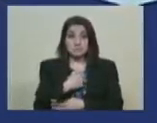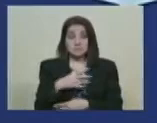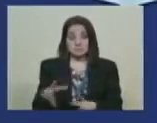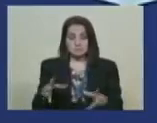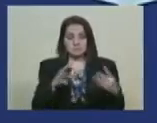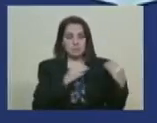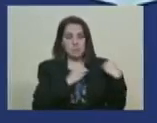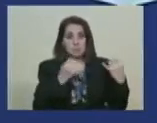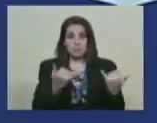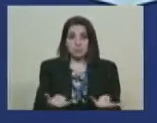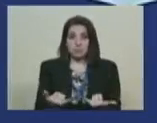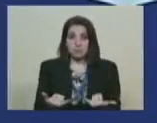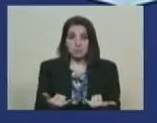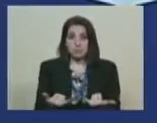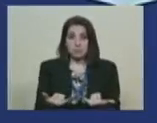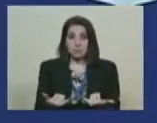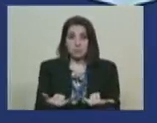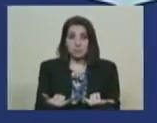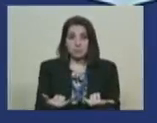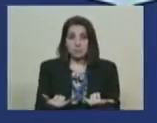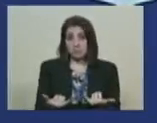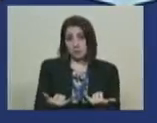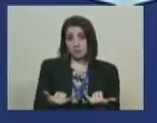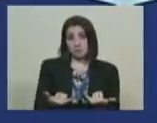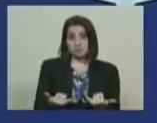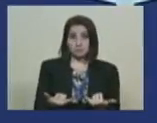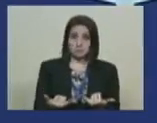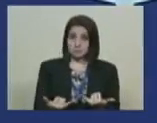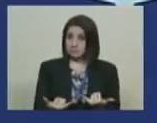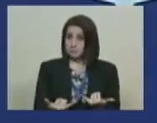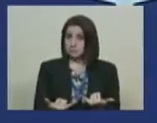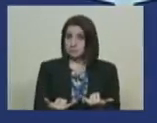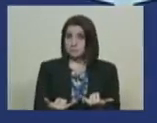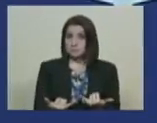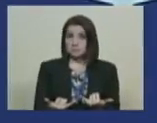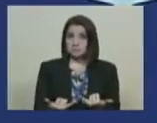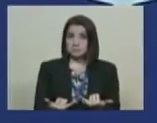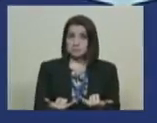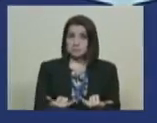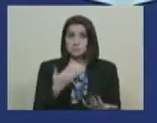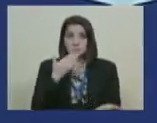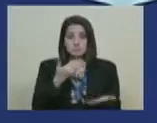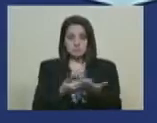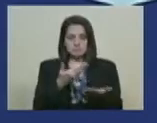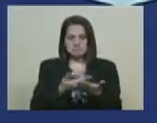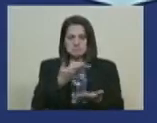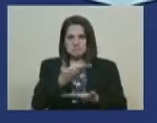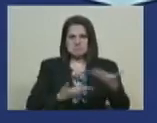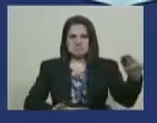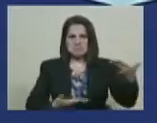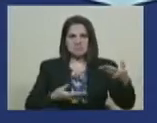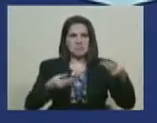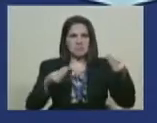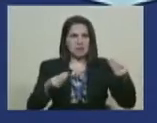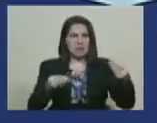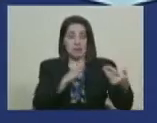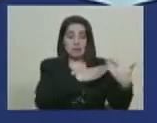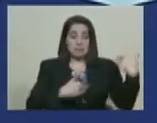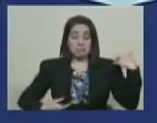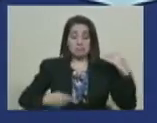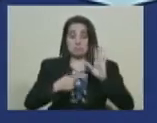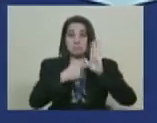asumo desde ya esta consigna para que presida el plan de la